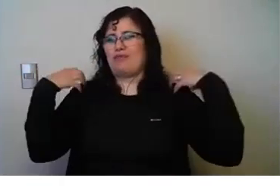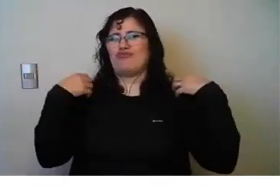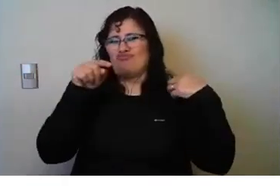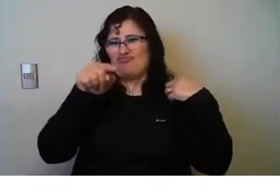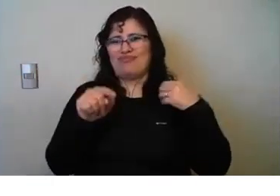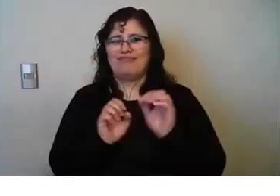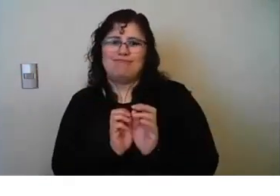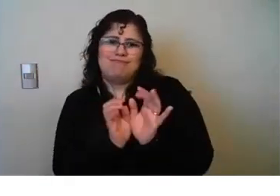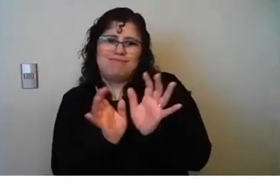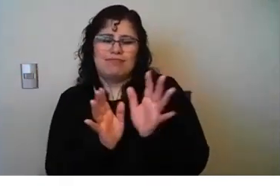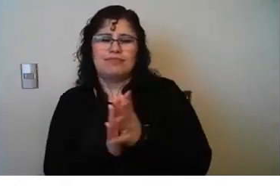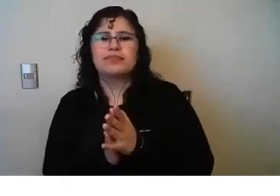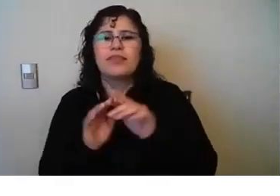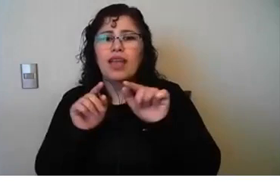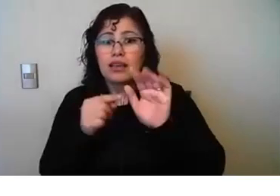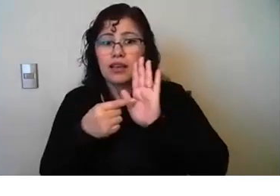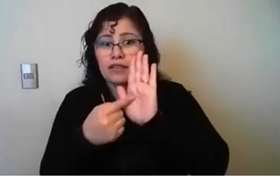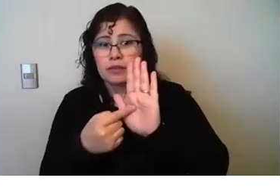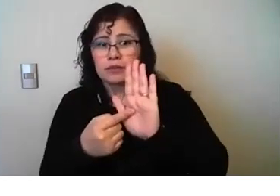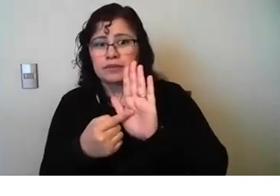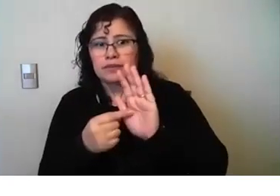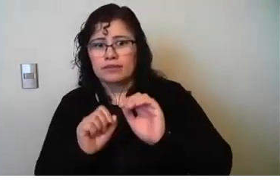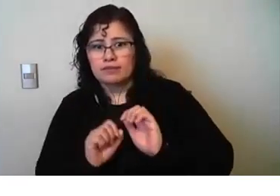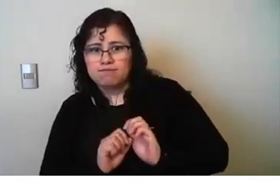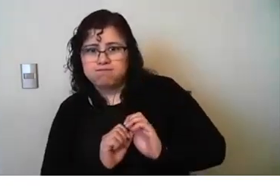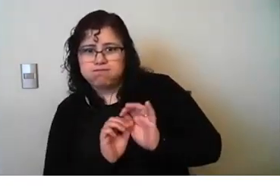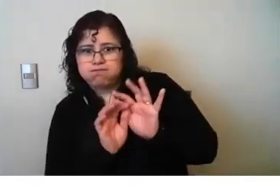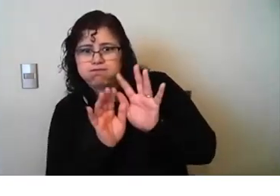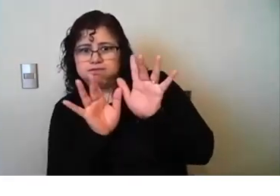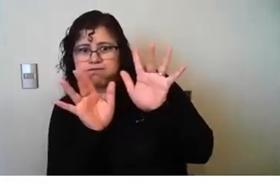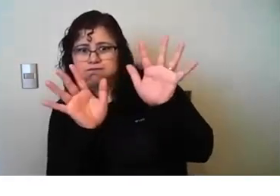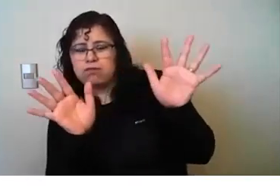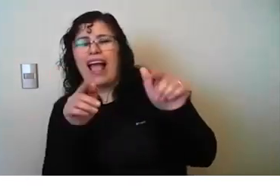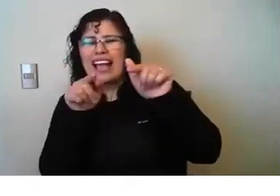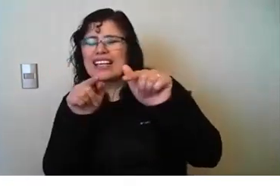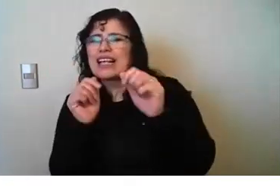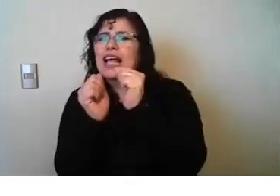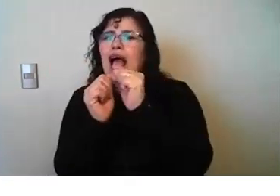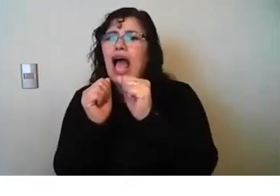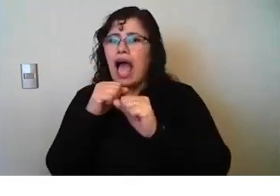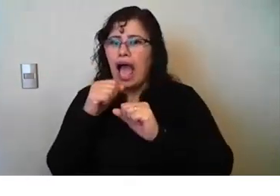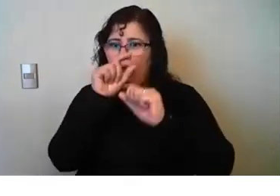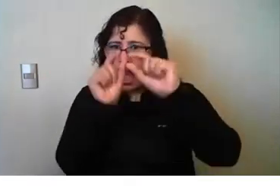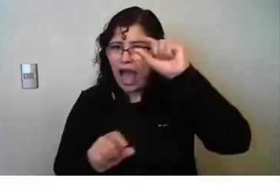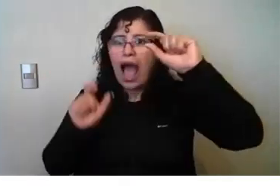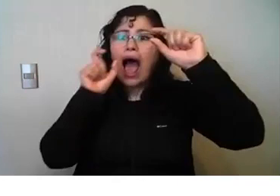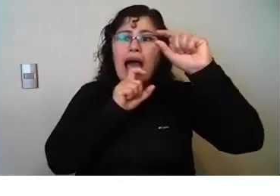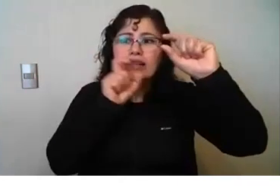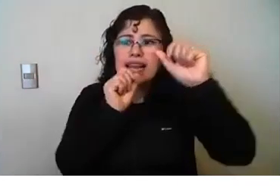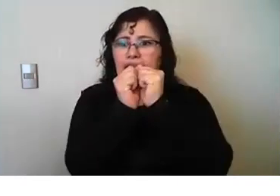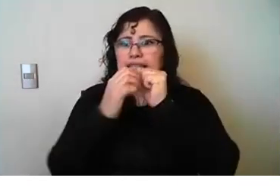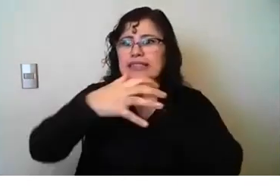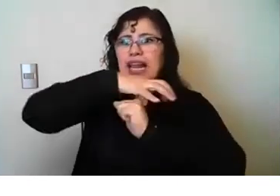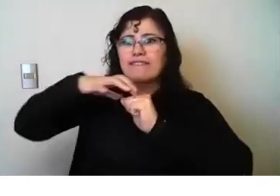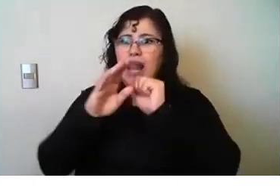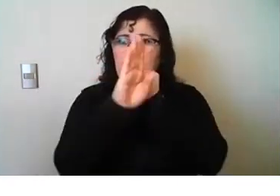En esta imagen tenemos la proyección de la arteria cerebral media, si se fijan, cómo se va